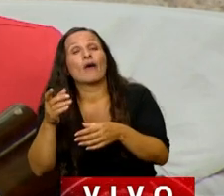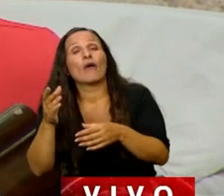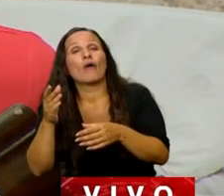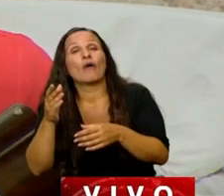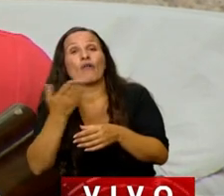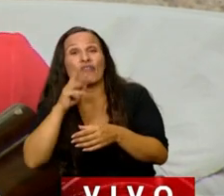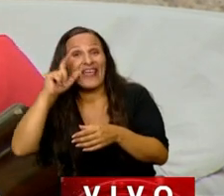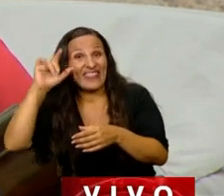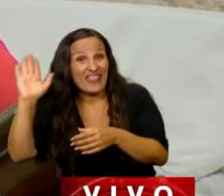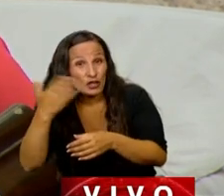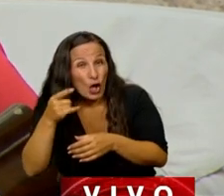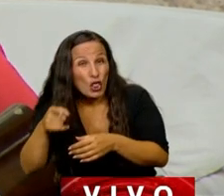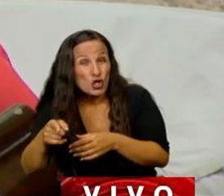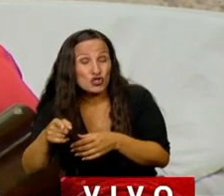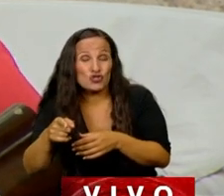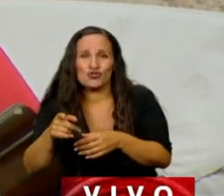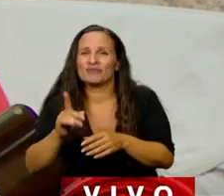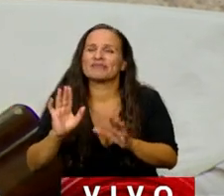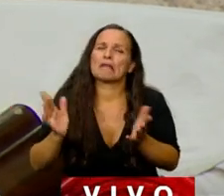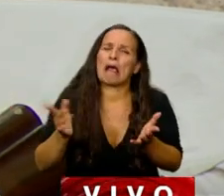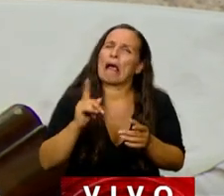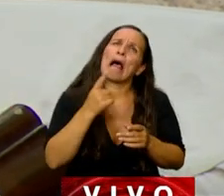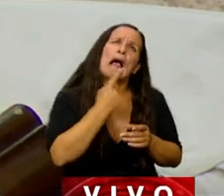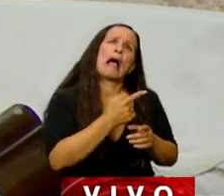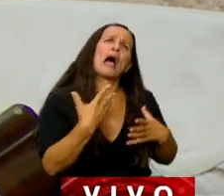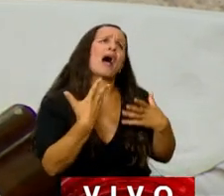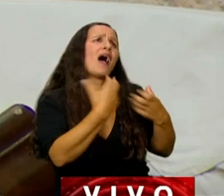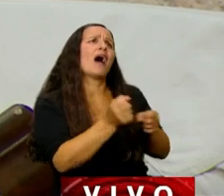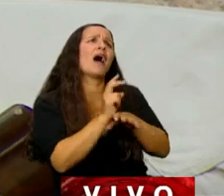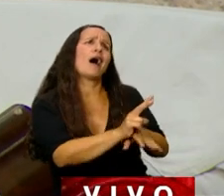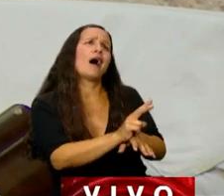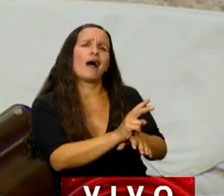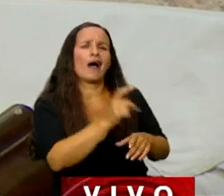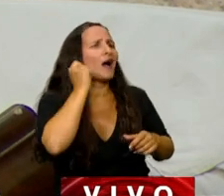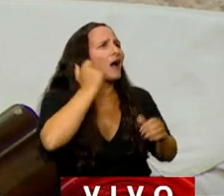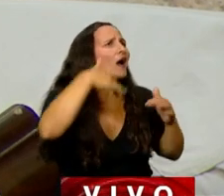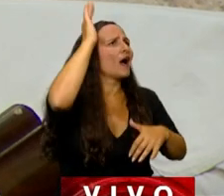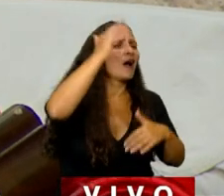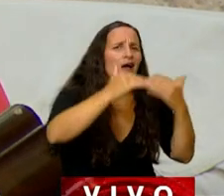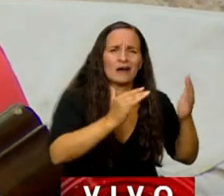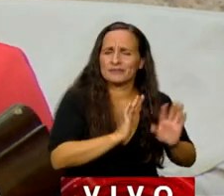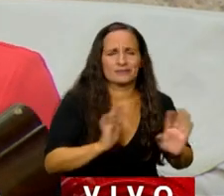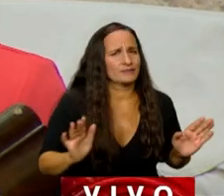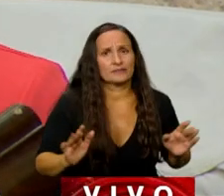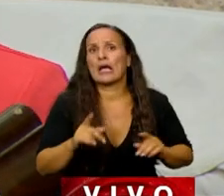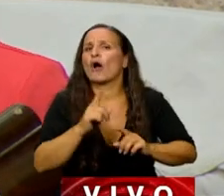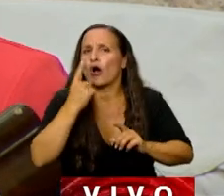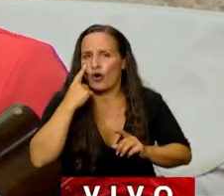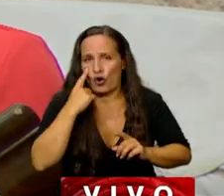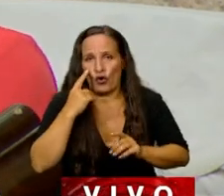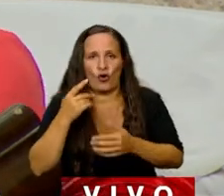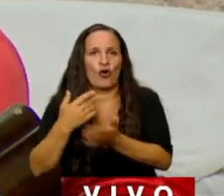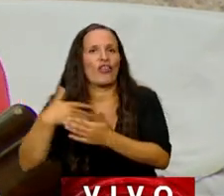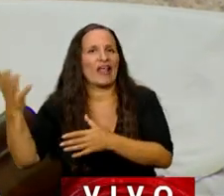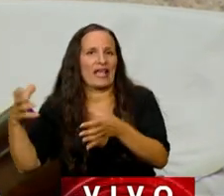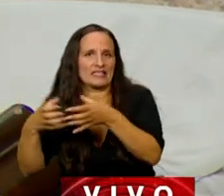nada en lo que revestirse de defensores de los adultos mayores. Por supuesto, tampoco la derecha de Juntos por el Cambio.